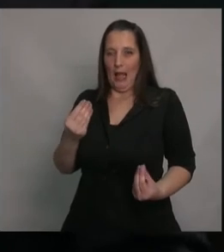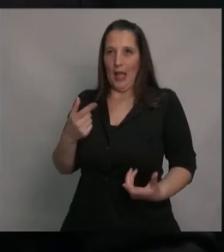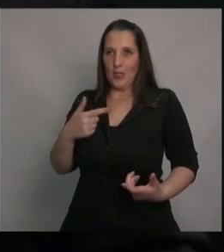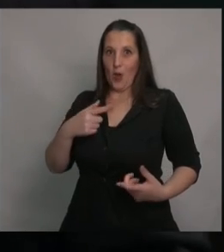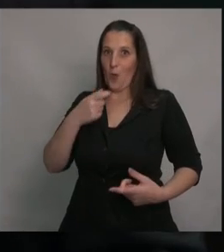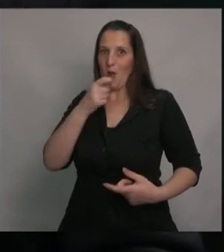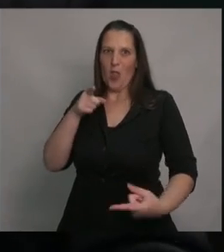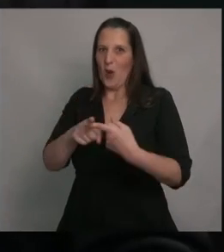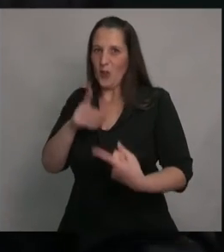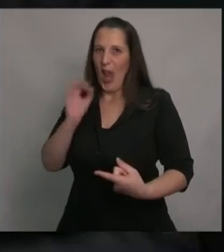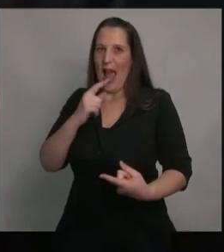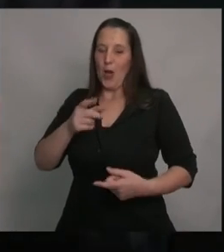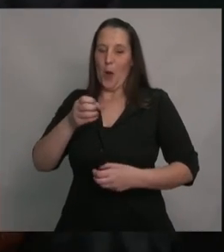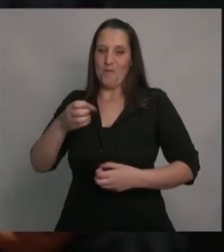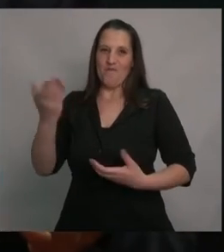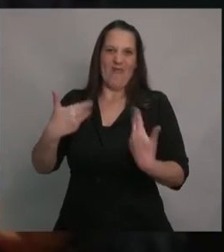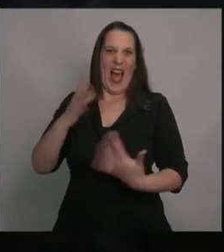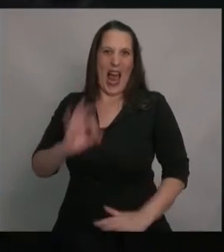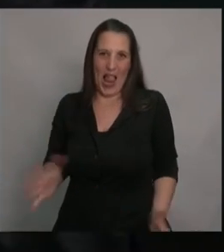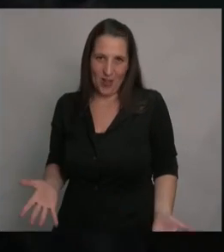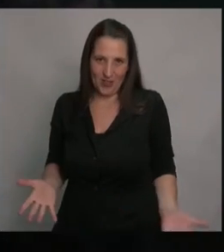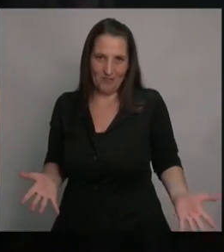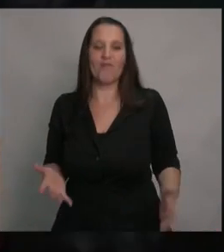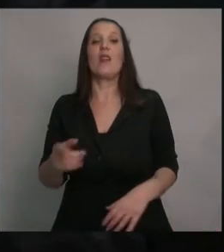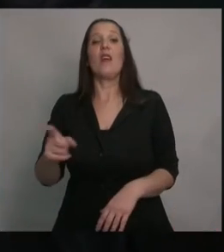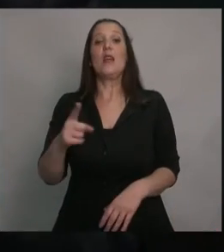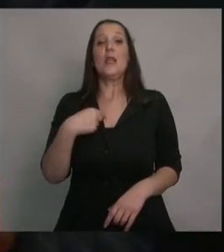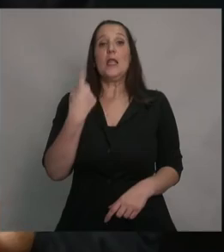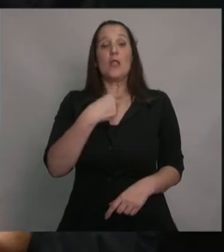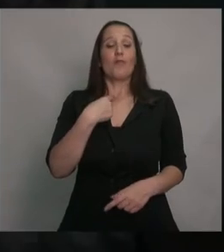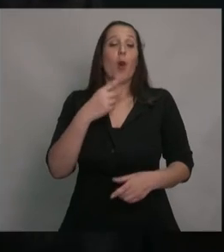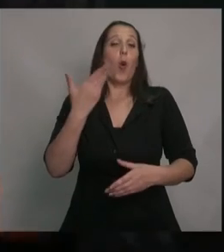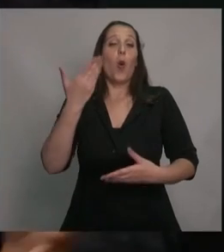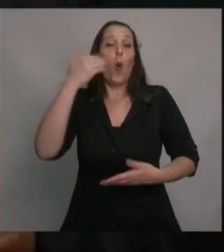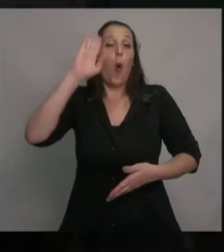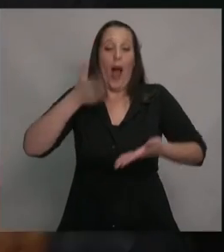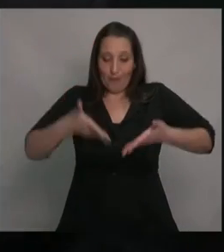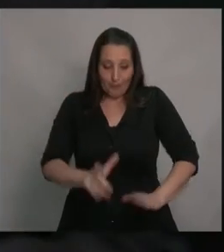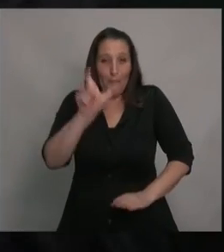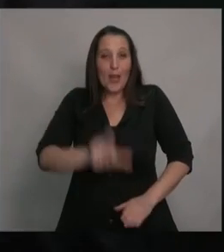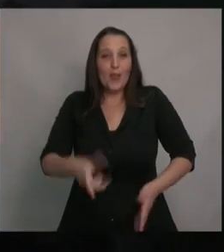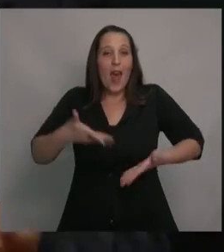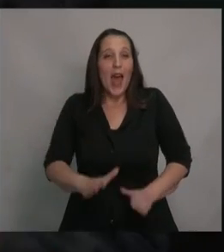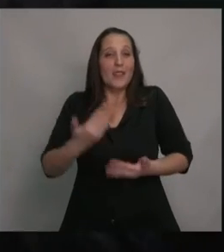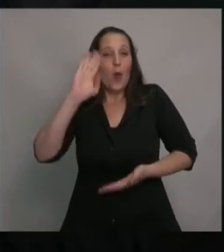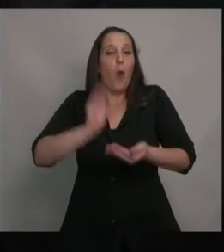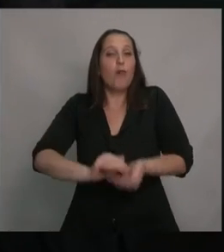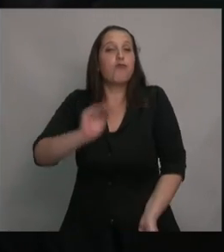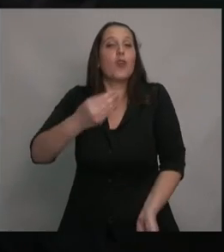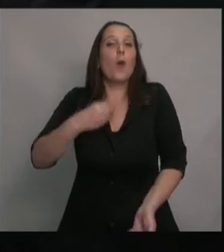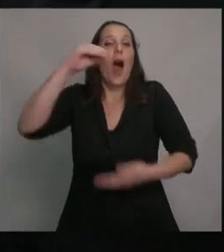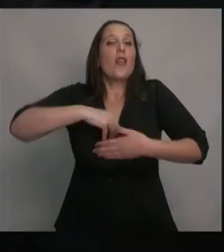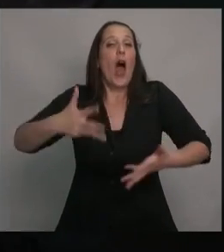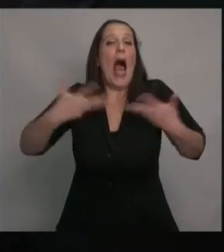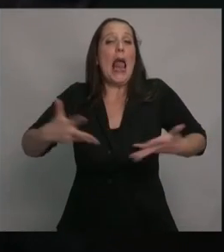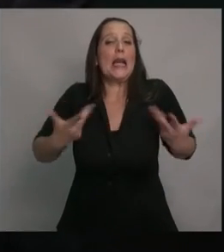hueco. ¿Y qué es lo que hacemos los cubanos? Nos reímos. Bueno, la situación es difícil, nosotros nos reímos. Nosotros los cubanos somos así joviales.